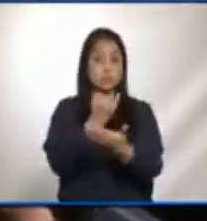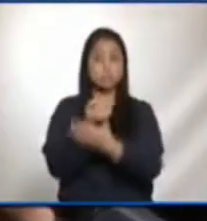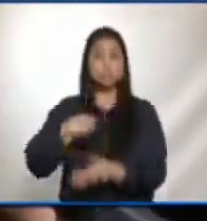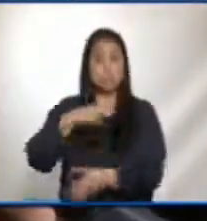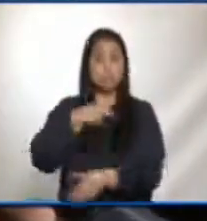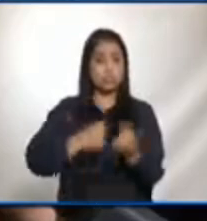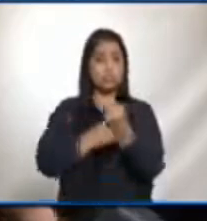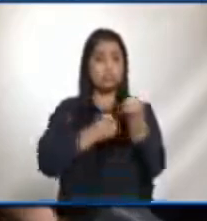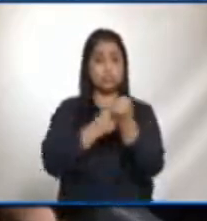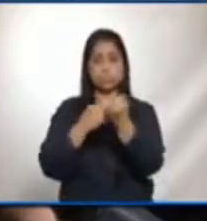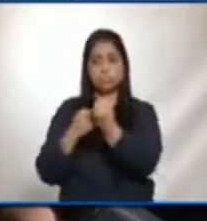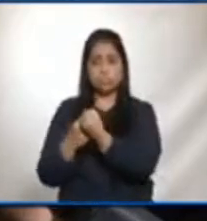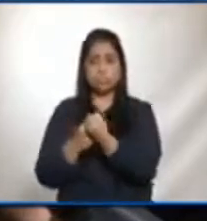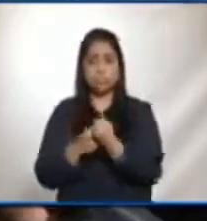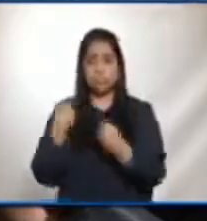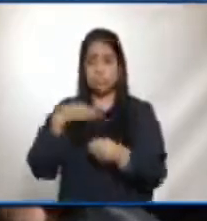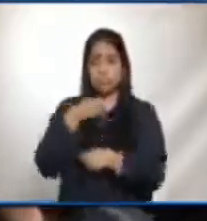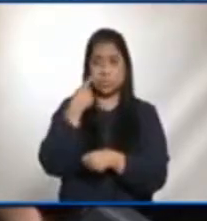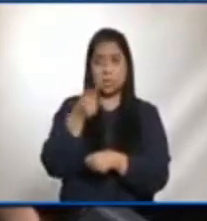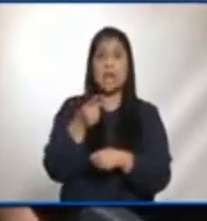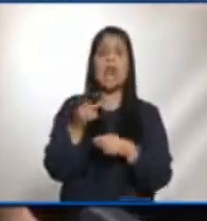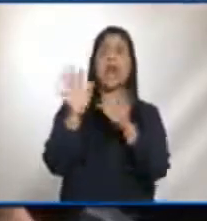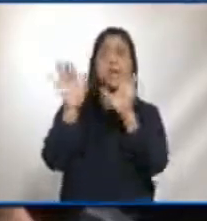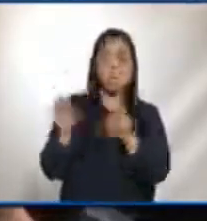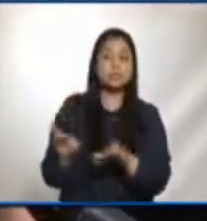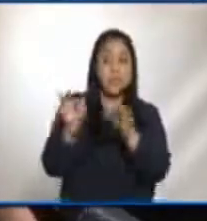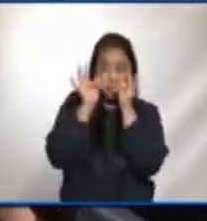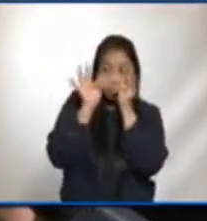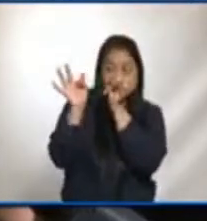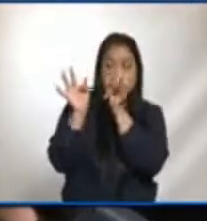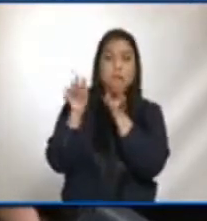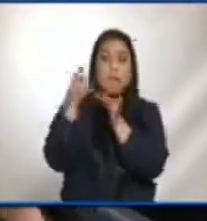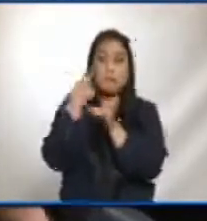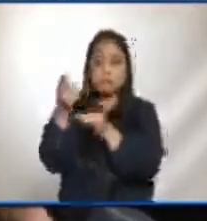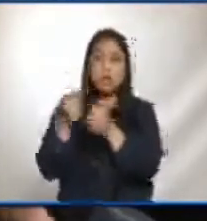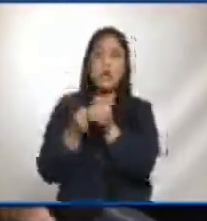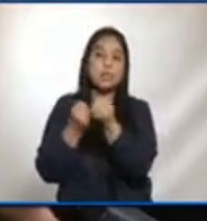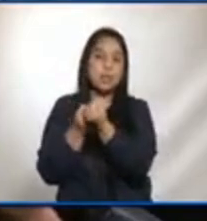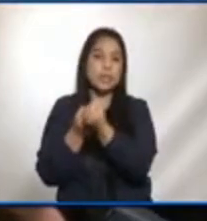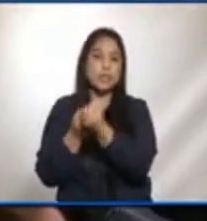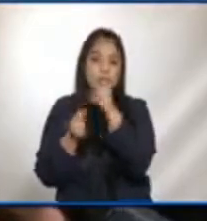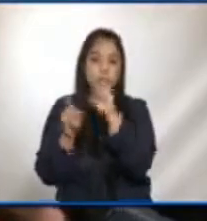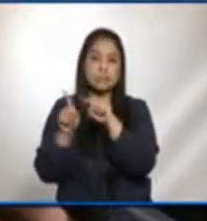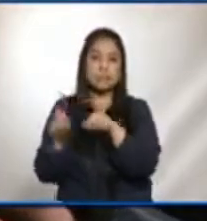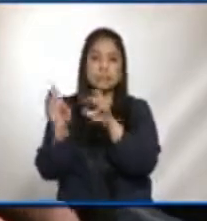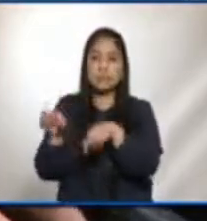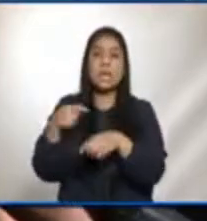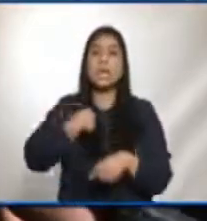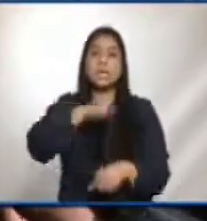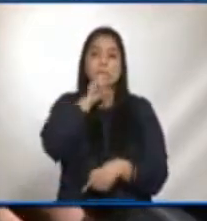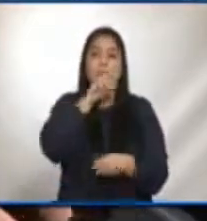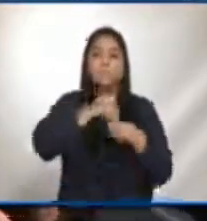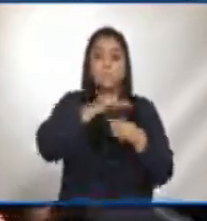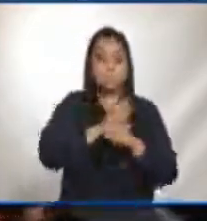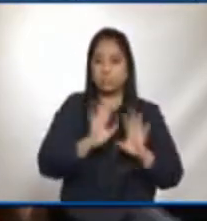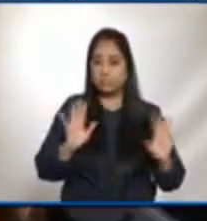apoyado. Hay testigos protegidos que nosotros mismos apoyamos, que no hemos hecho mayor escándalo, pero